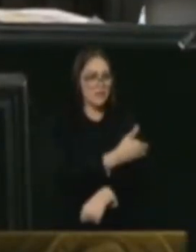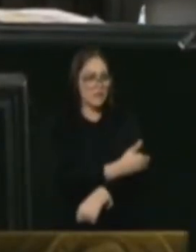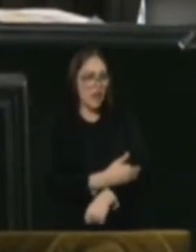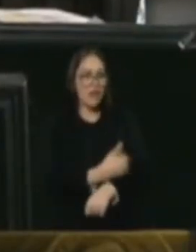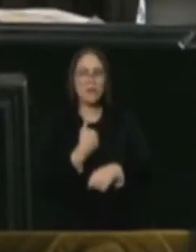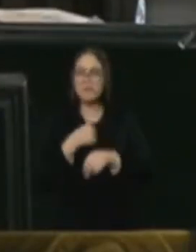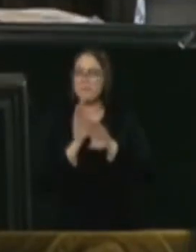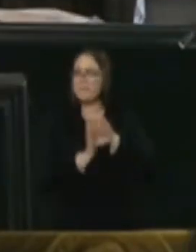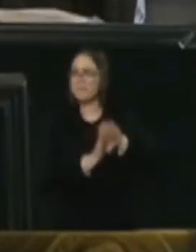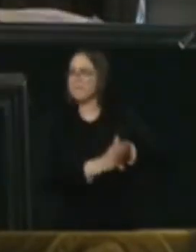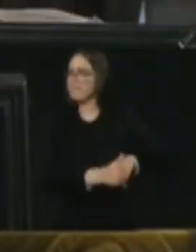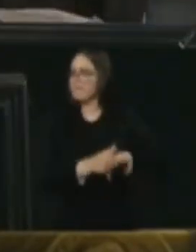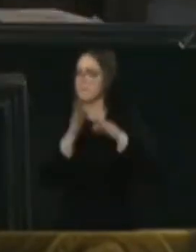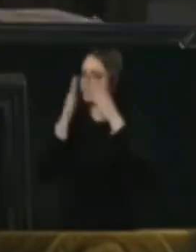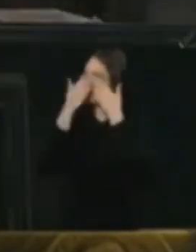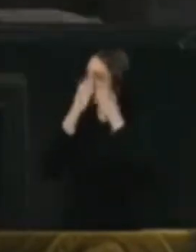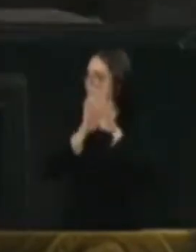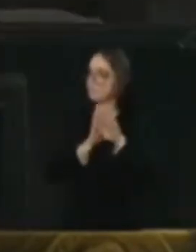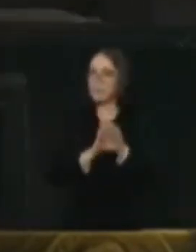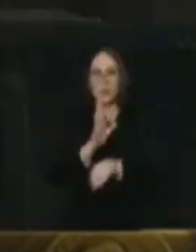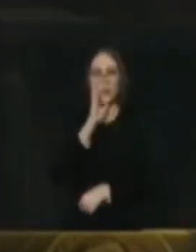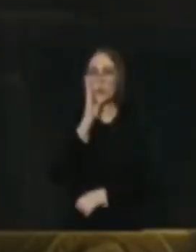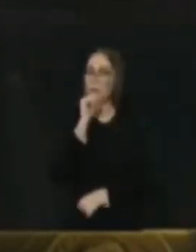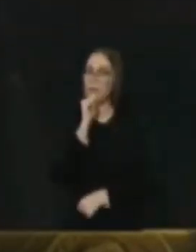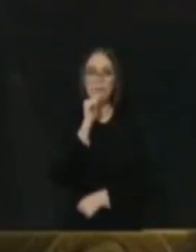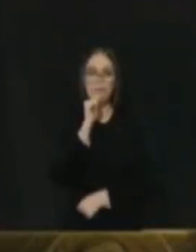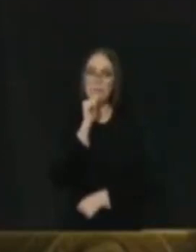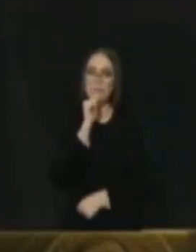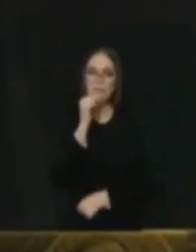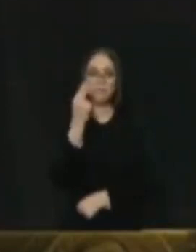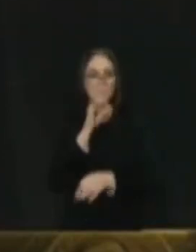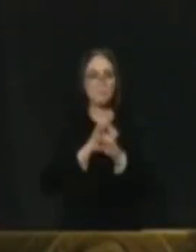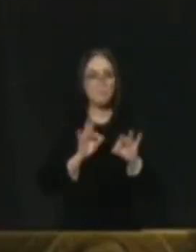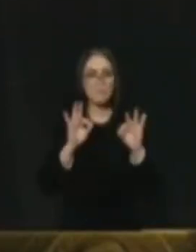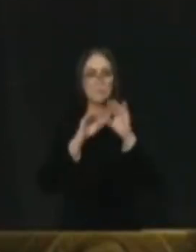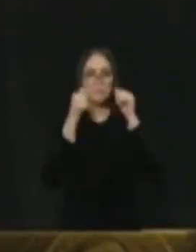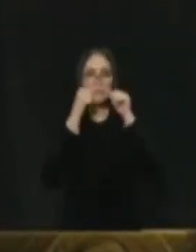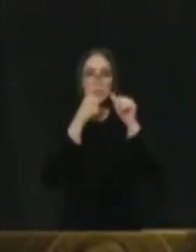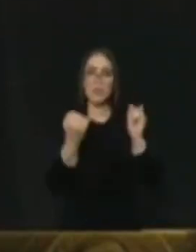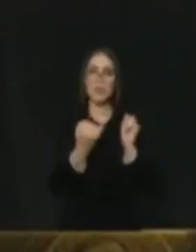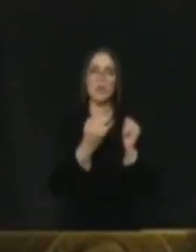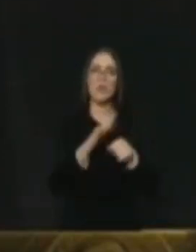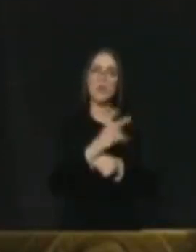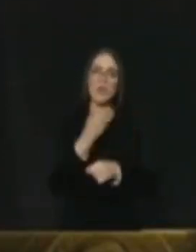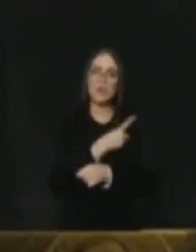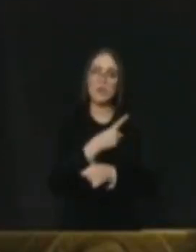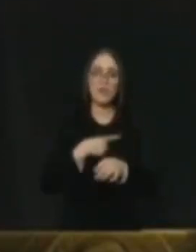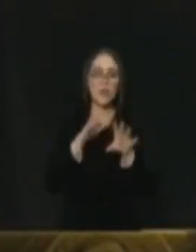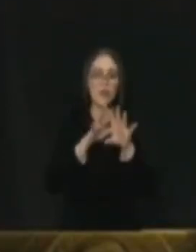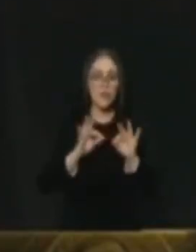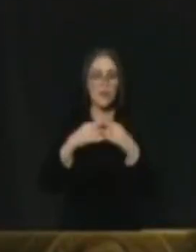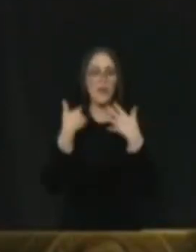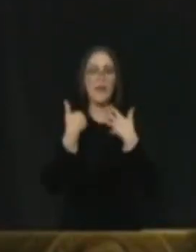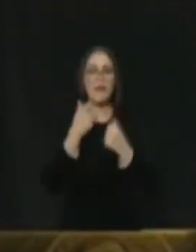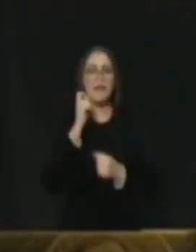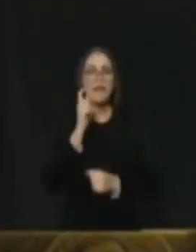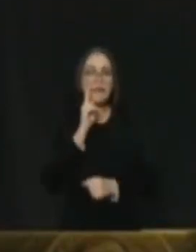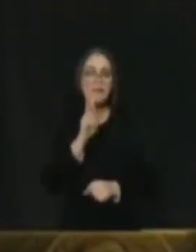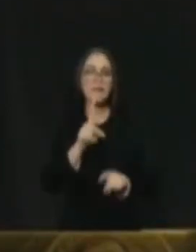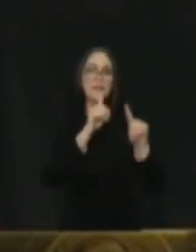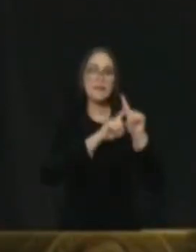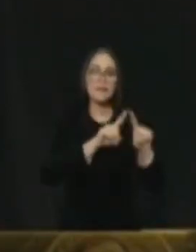frente a las injusticias. Por otro lado, su obra resulta necesario también hablar de sus mujeres, de